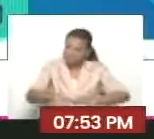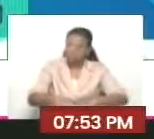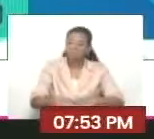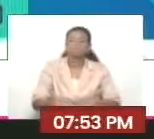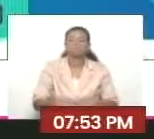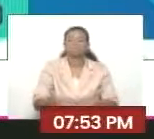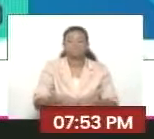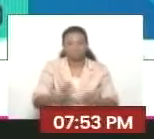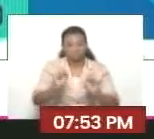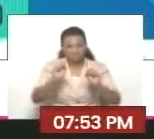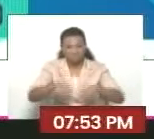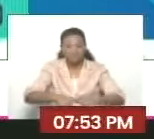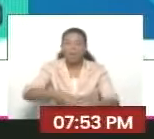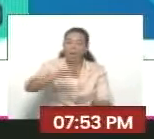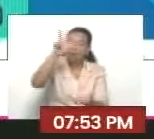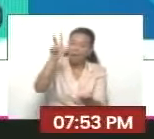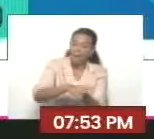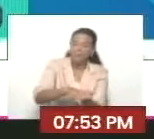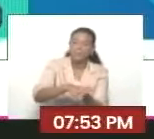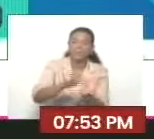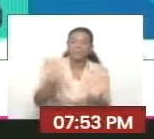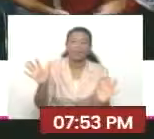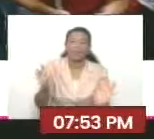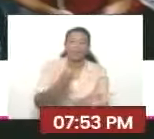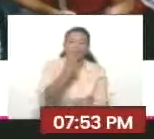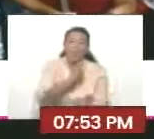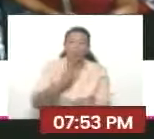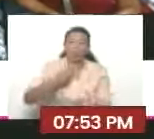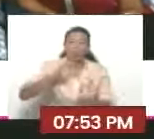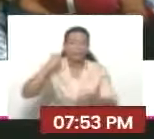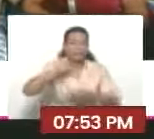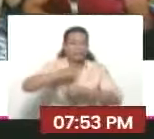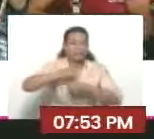Sí. Entonces, aprobado. ¡Cúmplase!